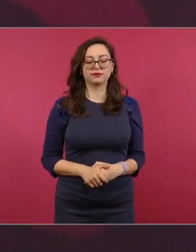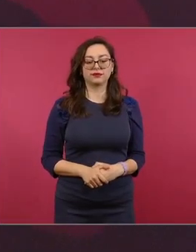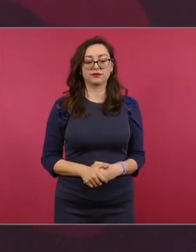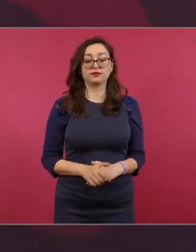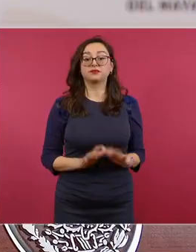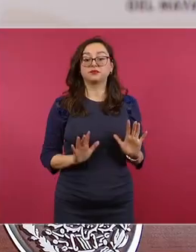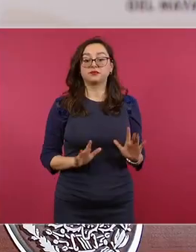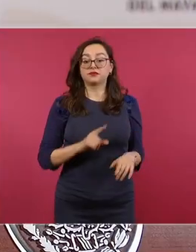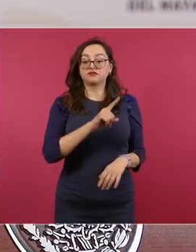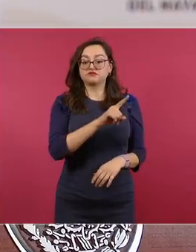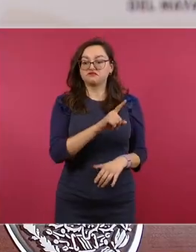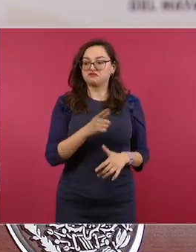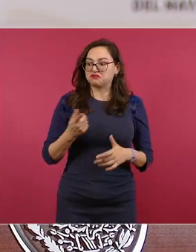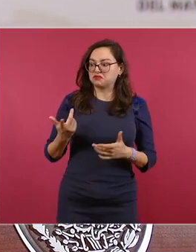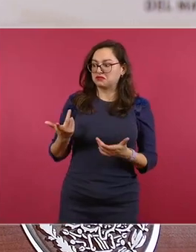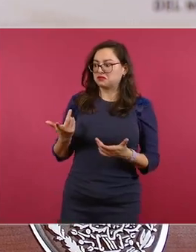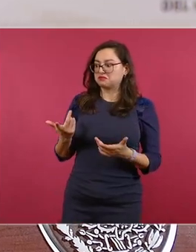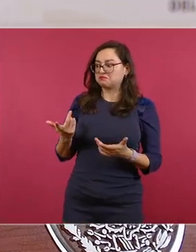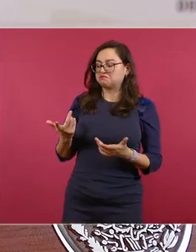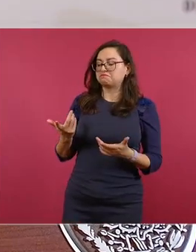Y fue respetuoso, aceptó.